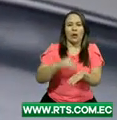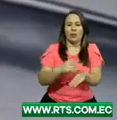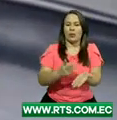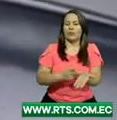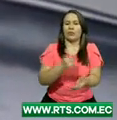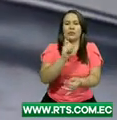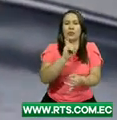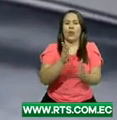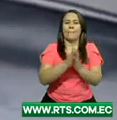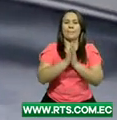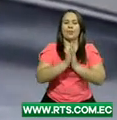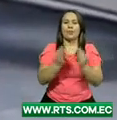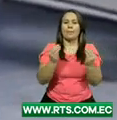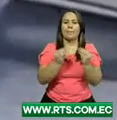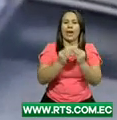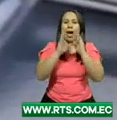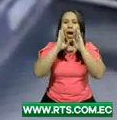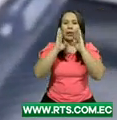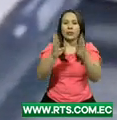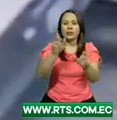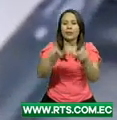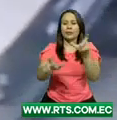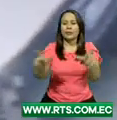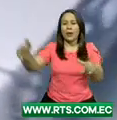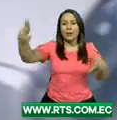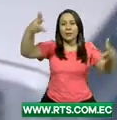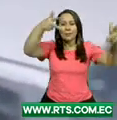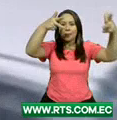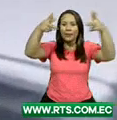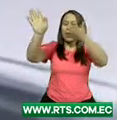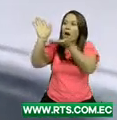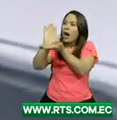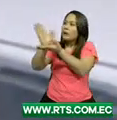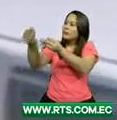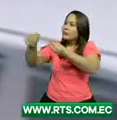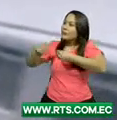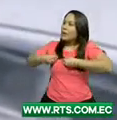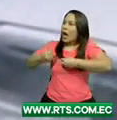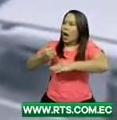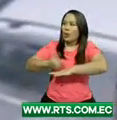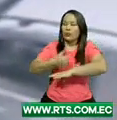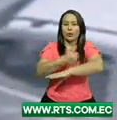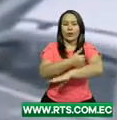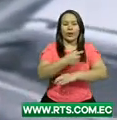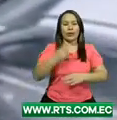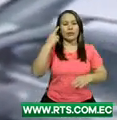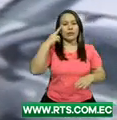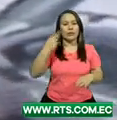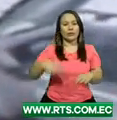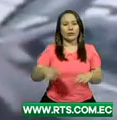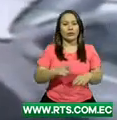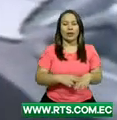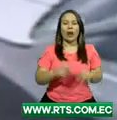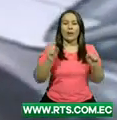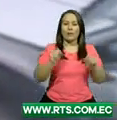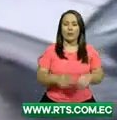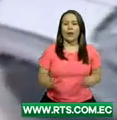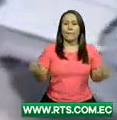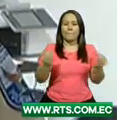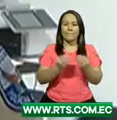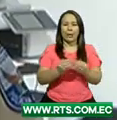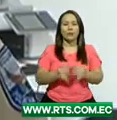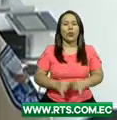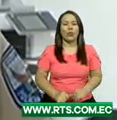piden a la ciudadanía que envíen los vídeos a las autoridades de seguridad nosotros estamos realizando presencia policial patrullaje constante